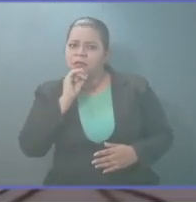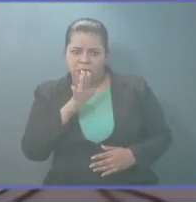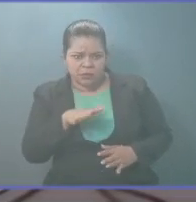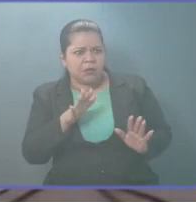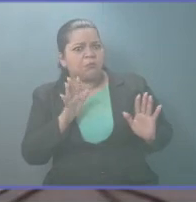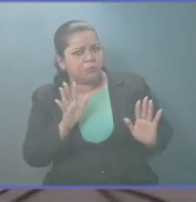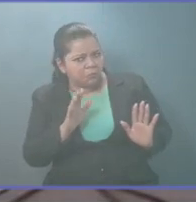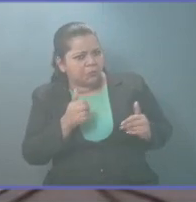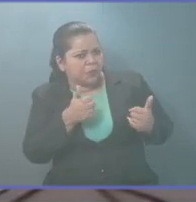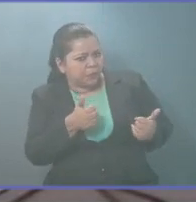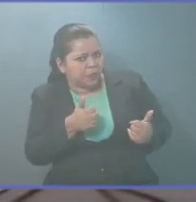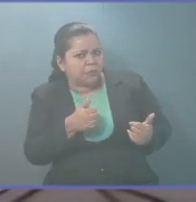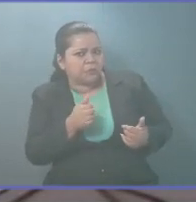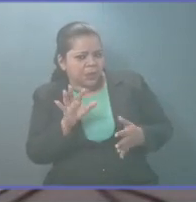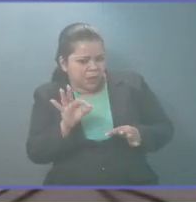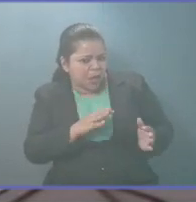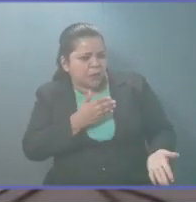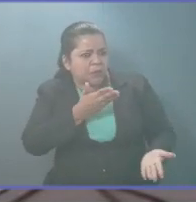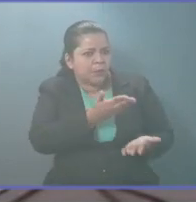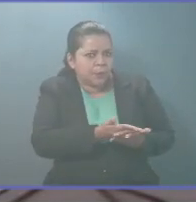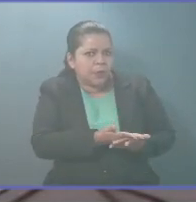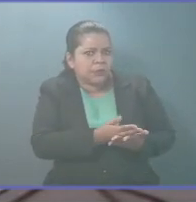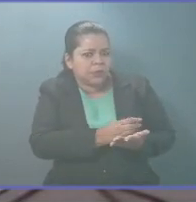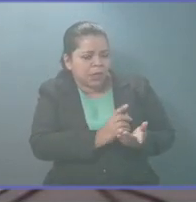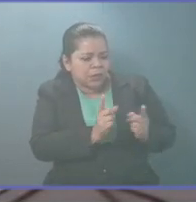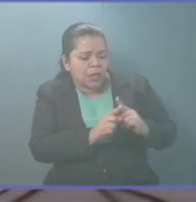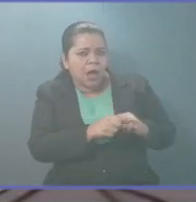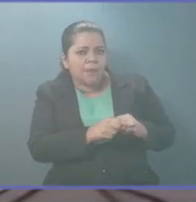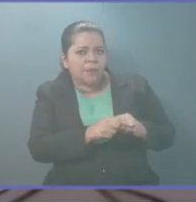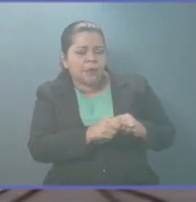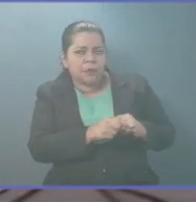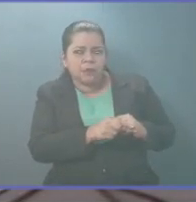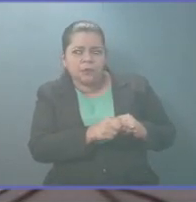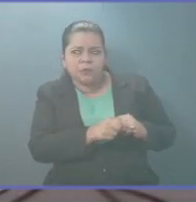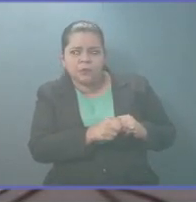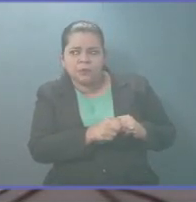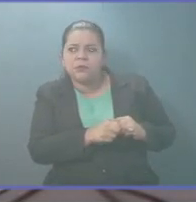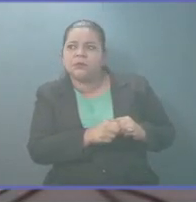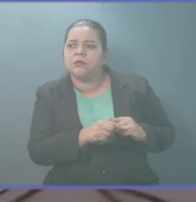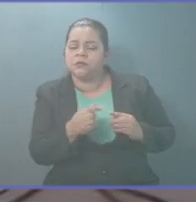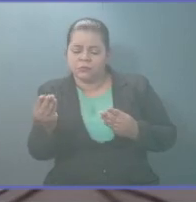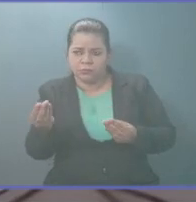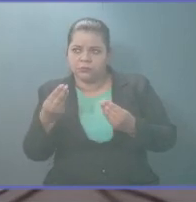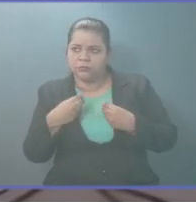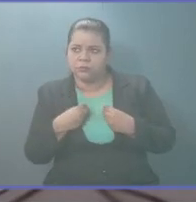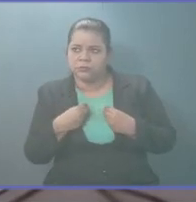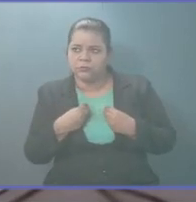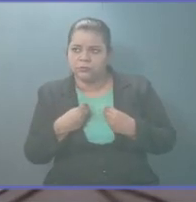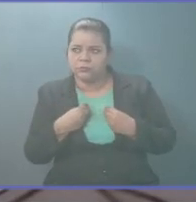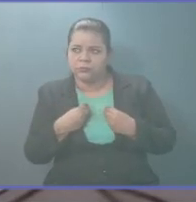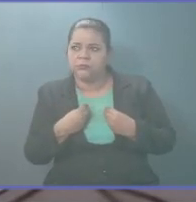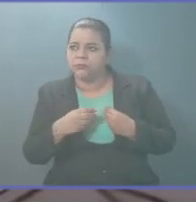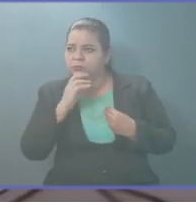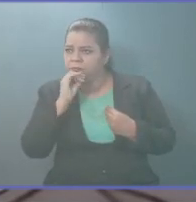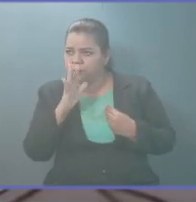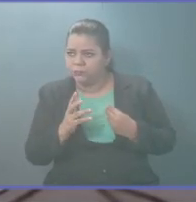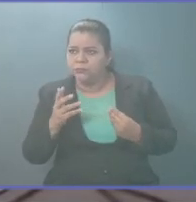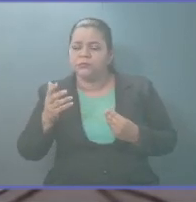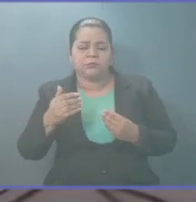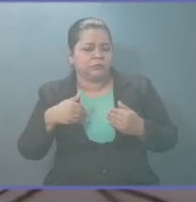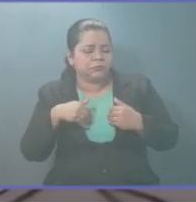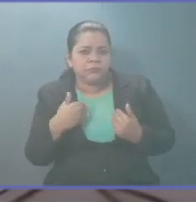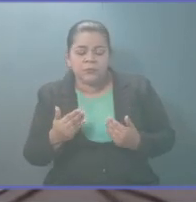excepción del capítulo 18 relativo a Tribunal Sancionador, infracciones, sanciones y procedimiento, el cual entrará en vigencia en el plazo de 1 año contado a partir de la entrada en